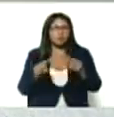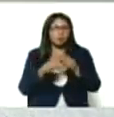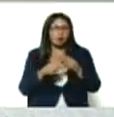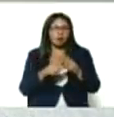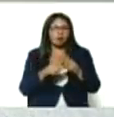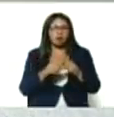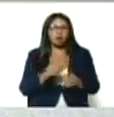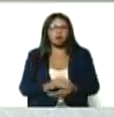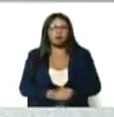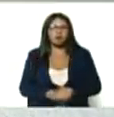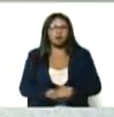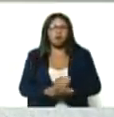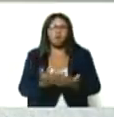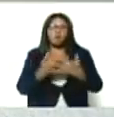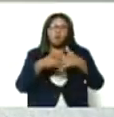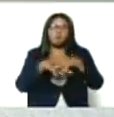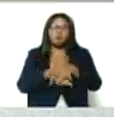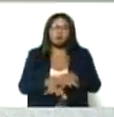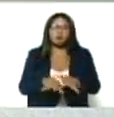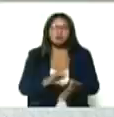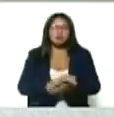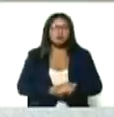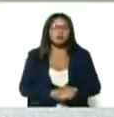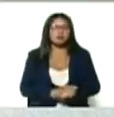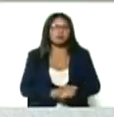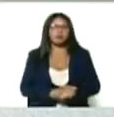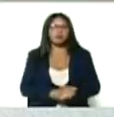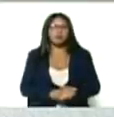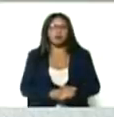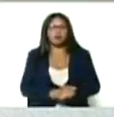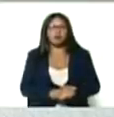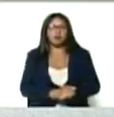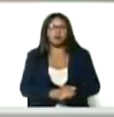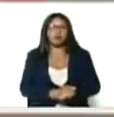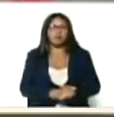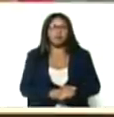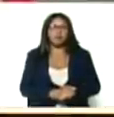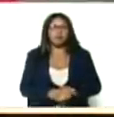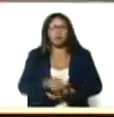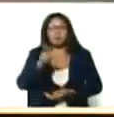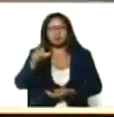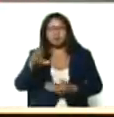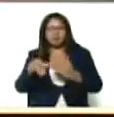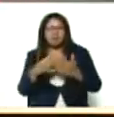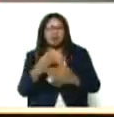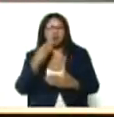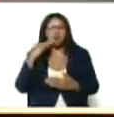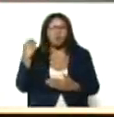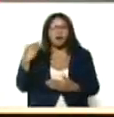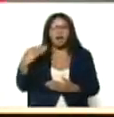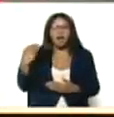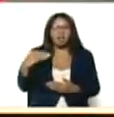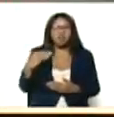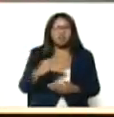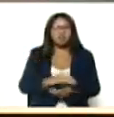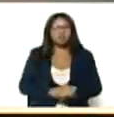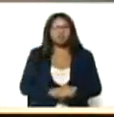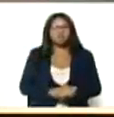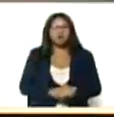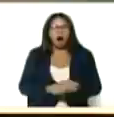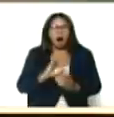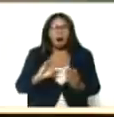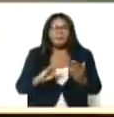combinada para que desde los militantes, desde la UVC, surjan